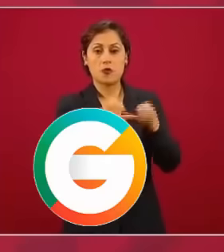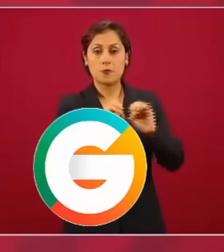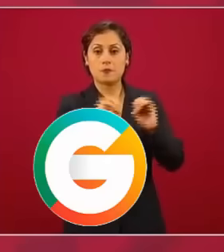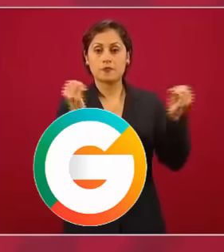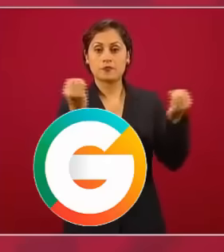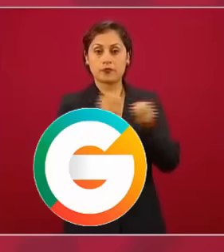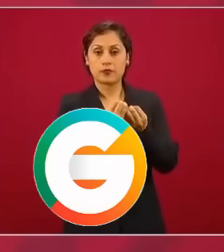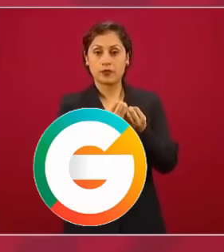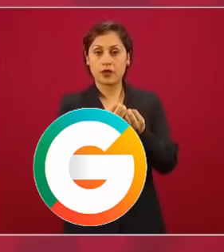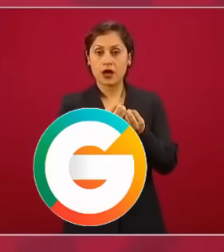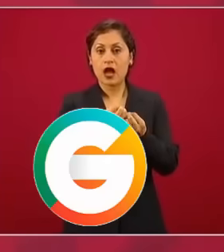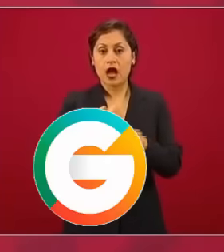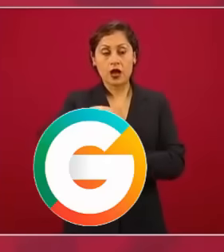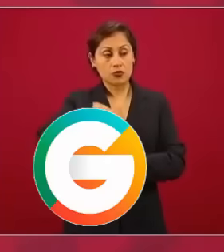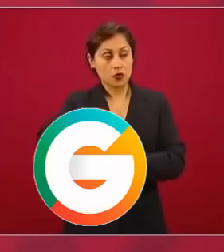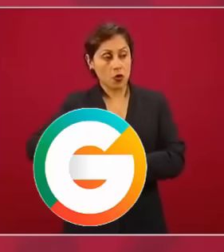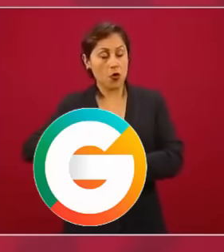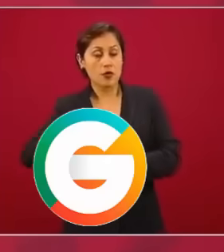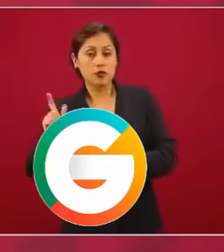para que ellos repartieran,